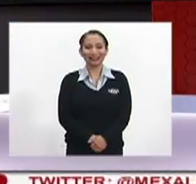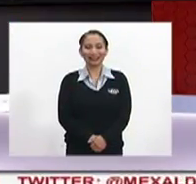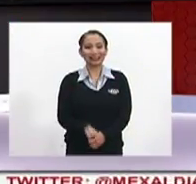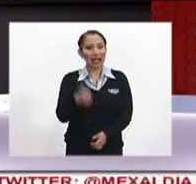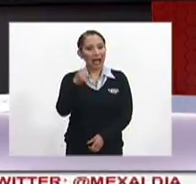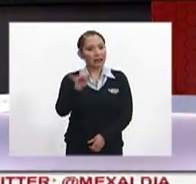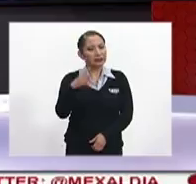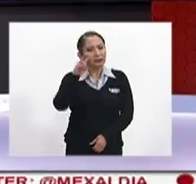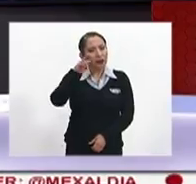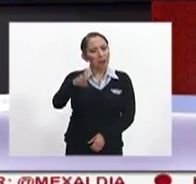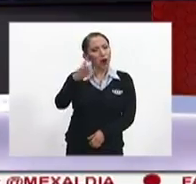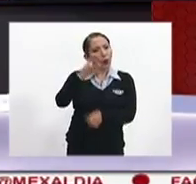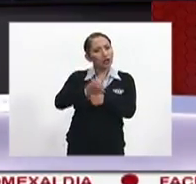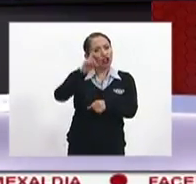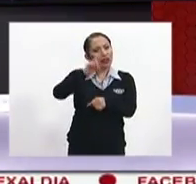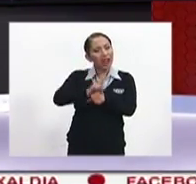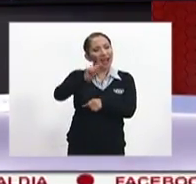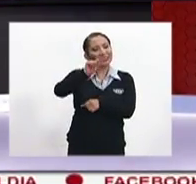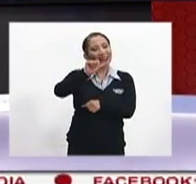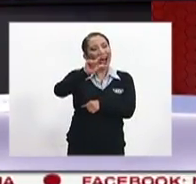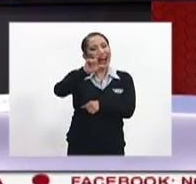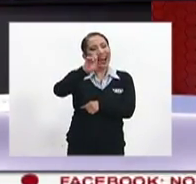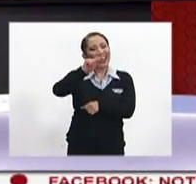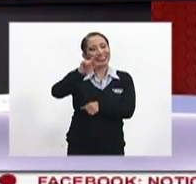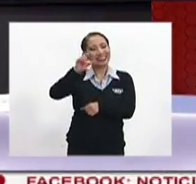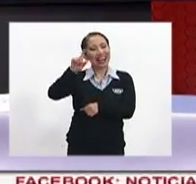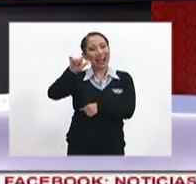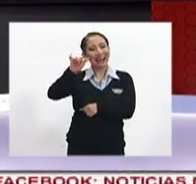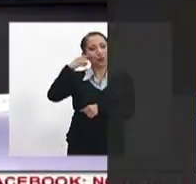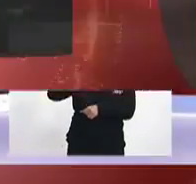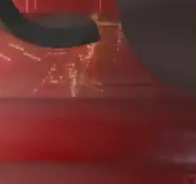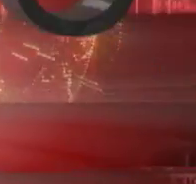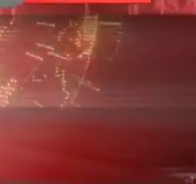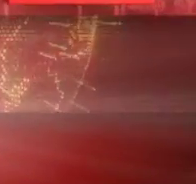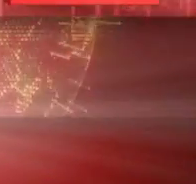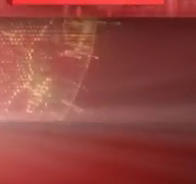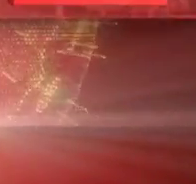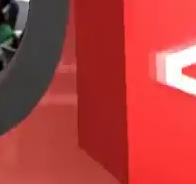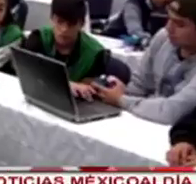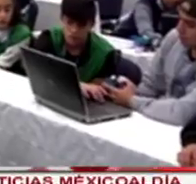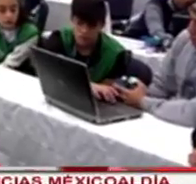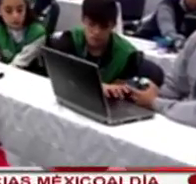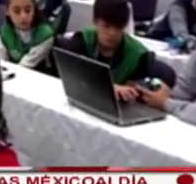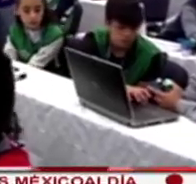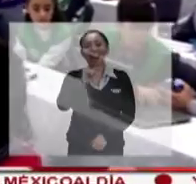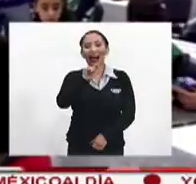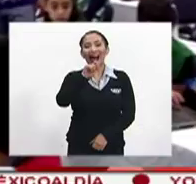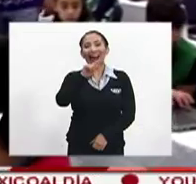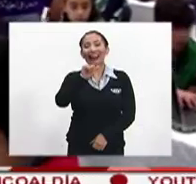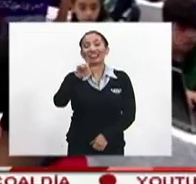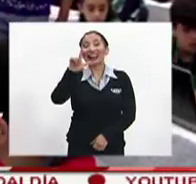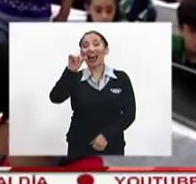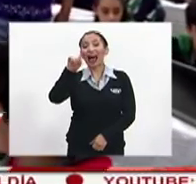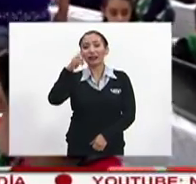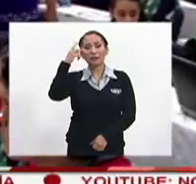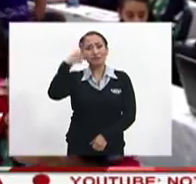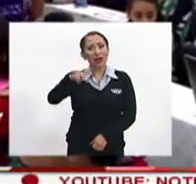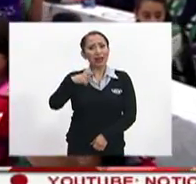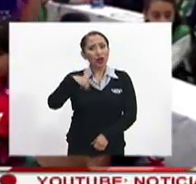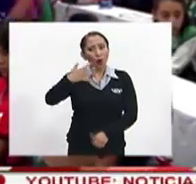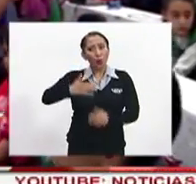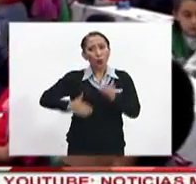Y así se vivió el cuarto día de Talentland en Guadalajara. En Talentland, nuestro país batió